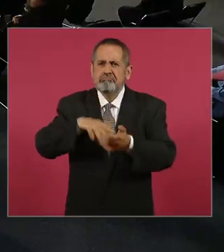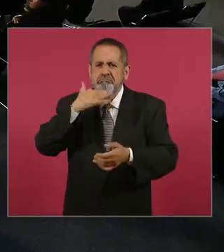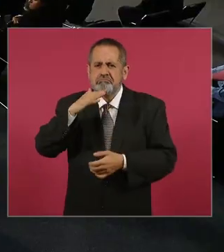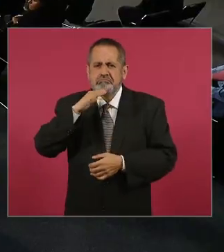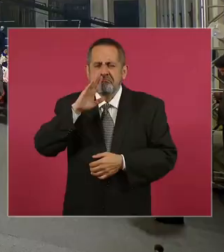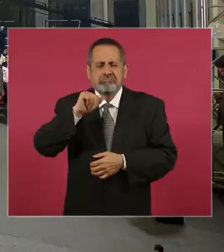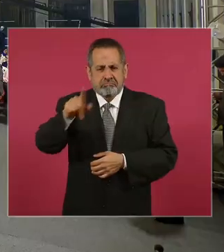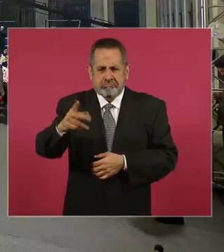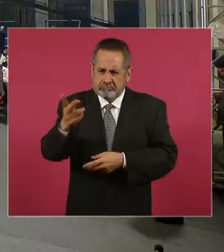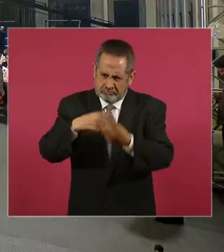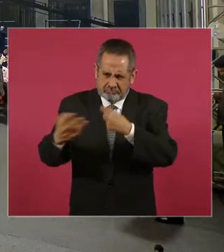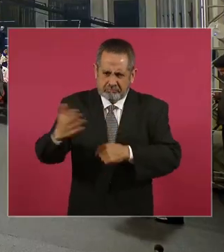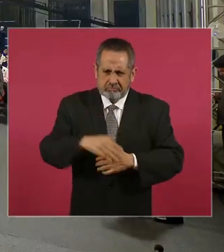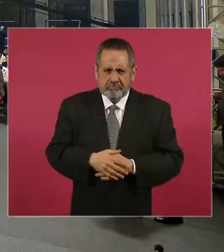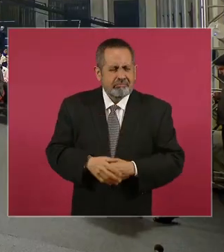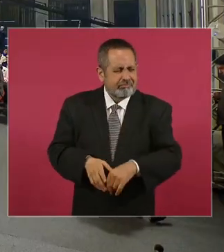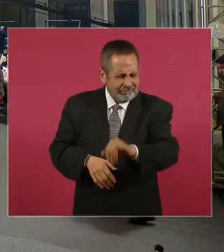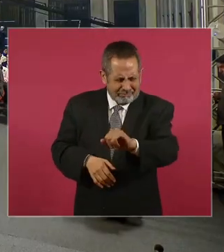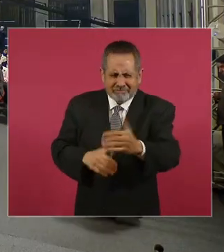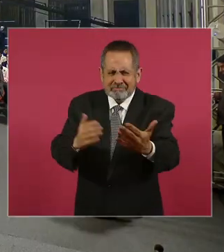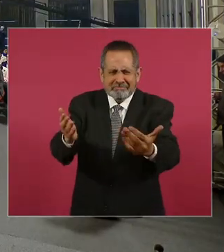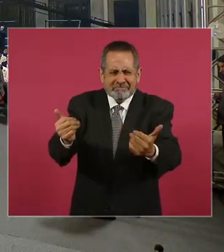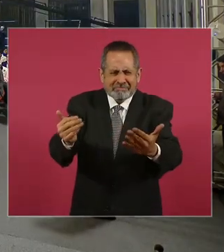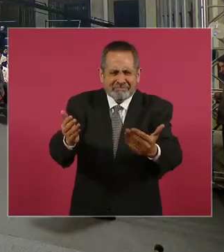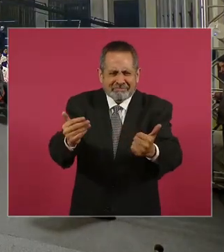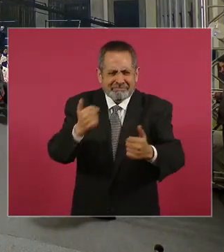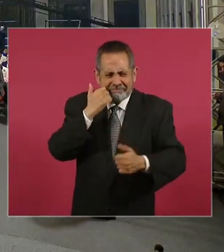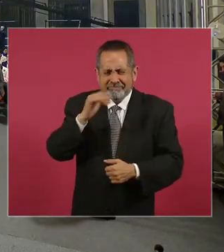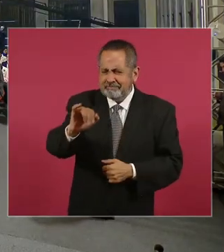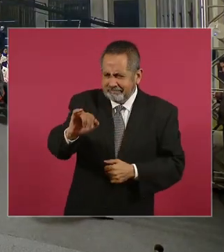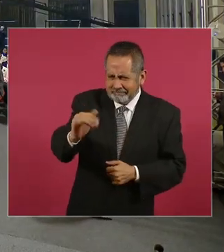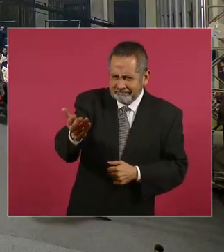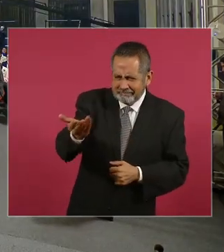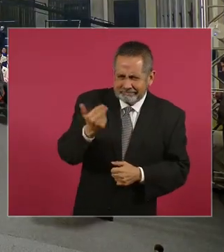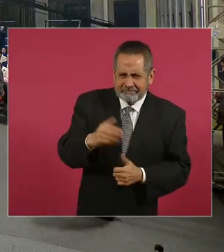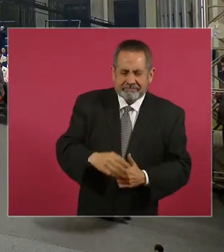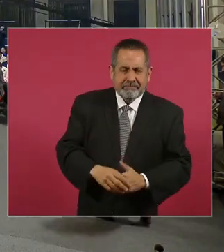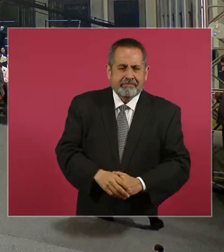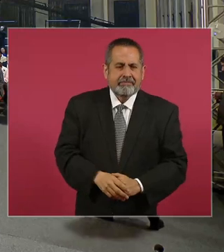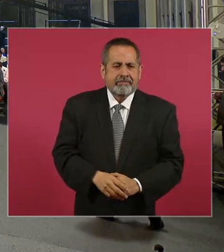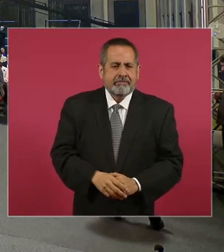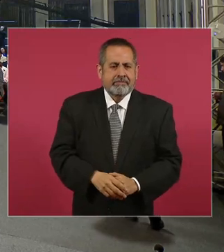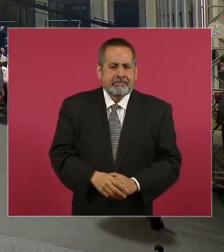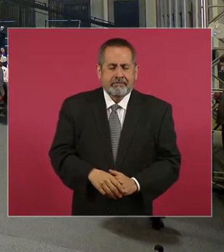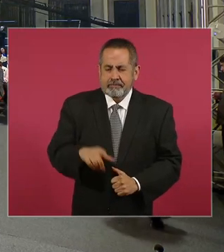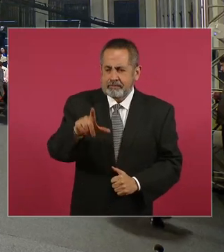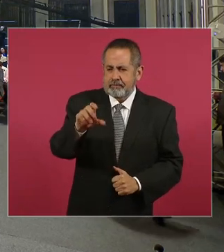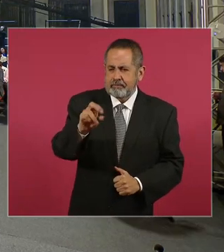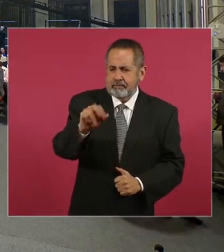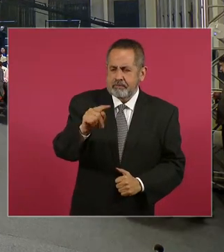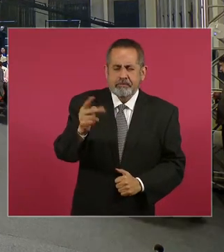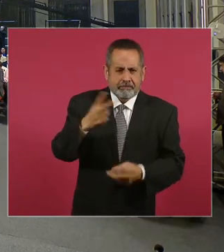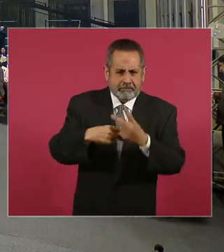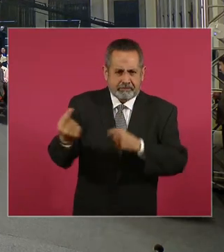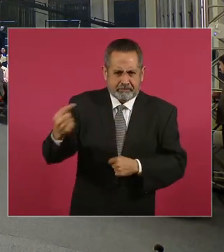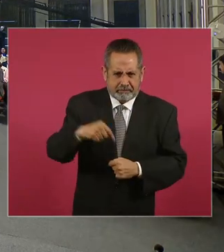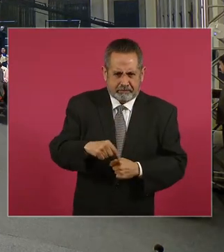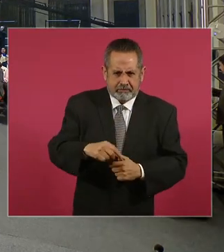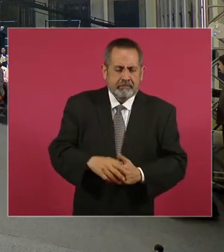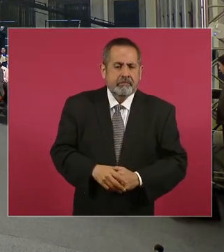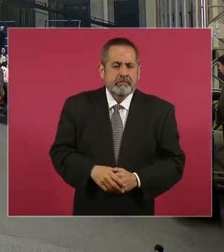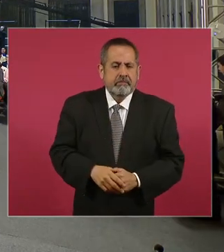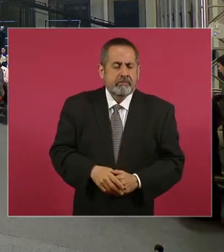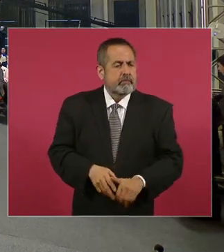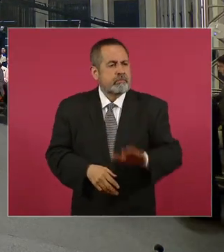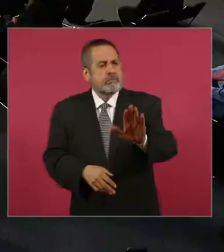y son las dos partes, presidente. Que venga, que venga. Sí. Y cuando que Loret, lo invitamos. Cuando yo me refiero a